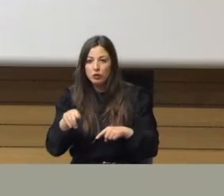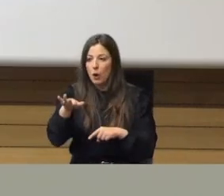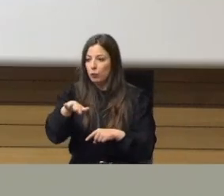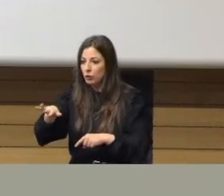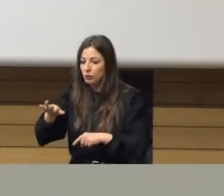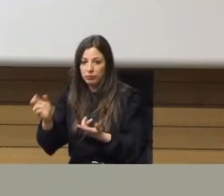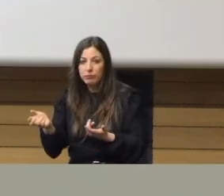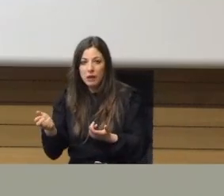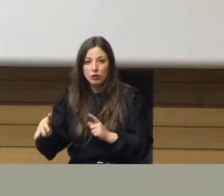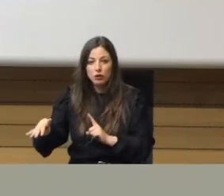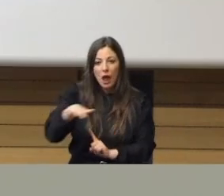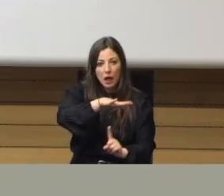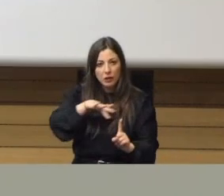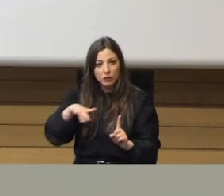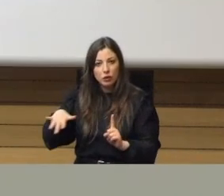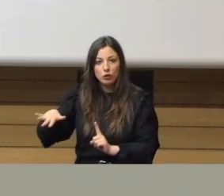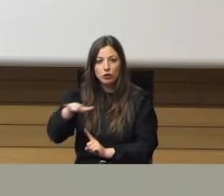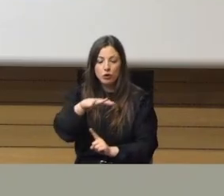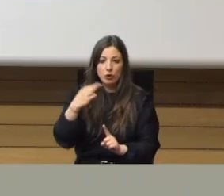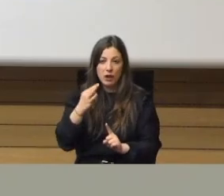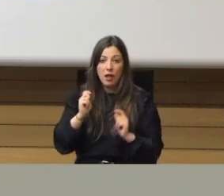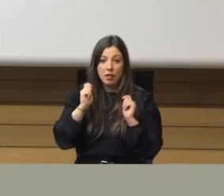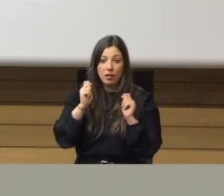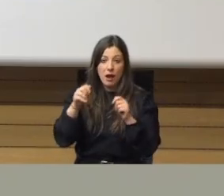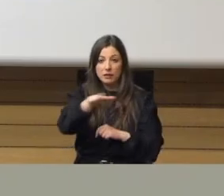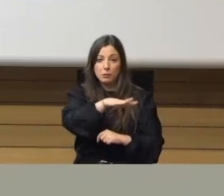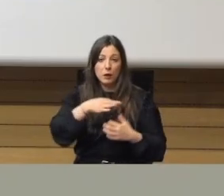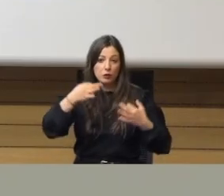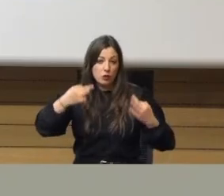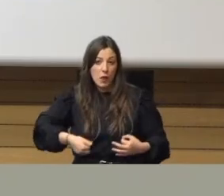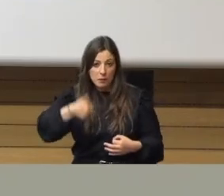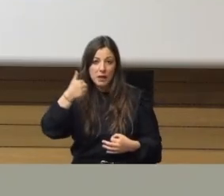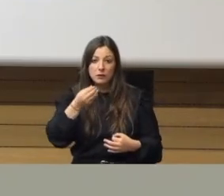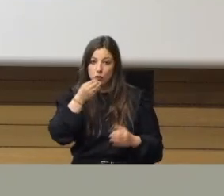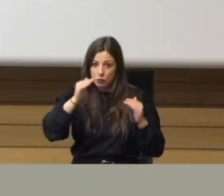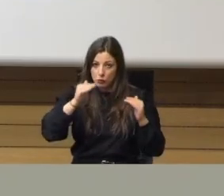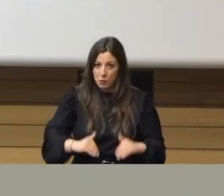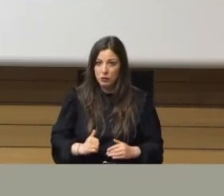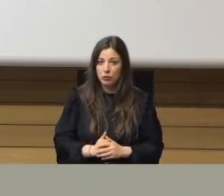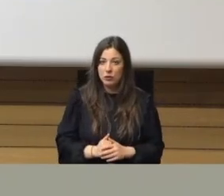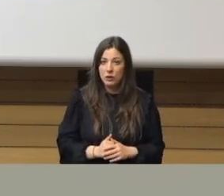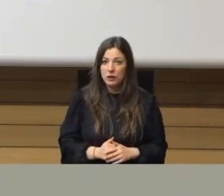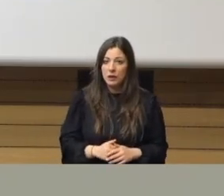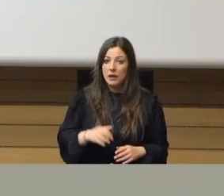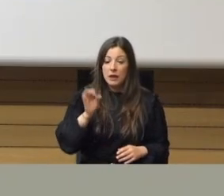propio entorno va a hacer que el espacio sea más seguro, haya menos consumo. Es verdad que esta visión